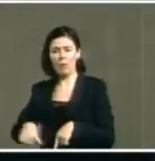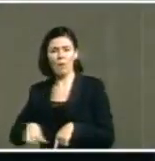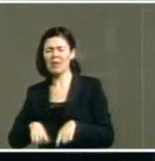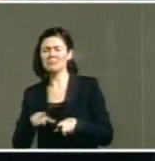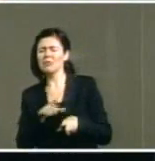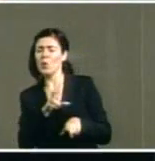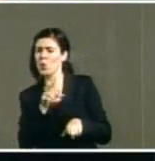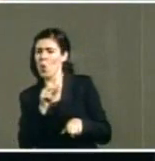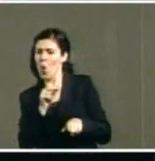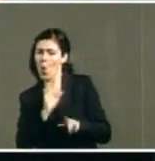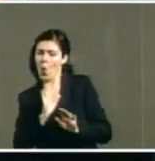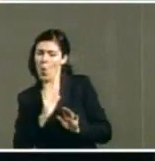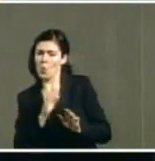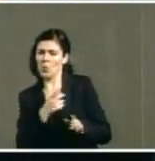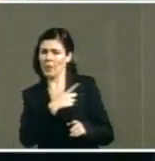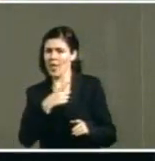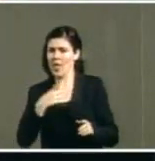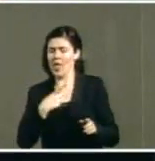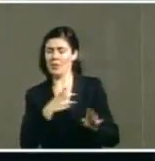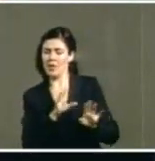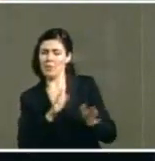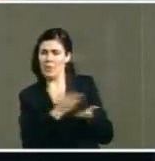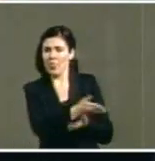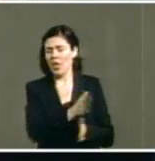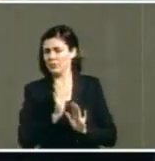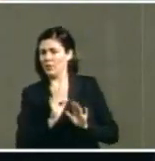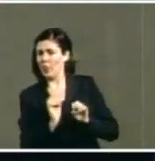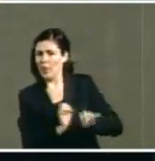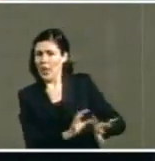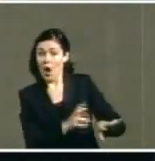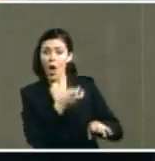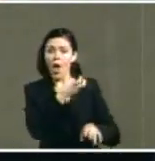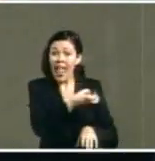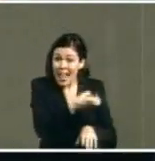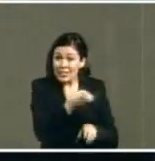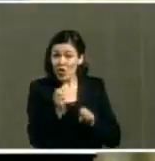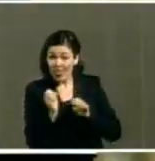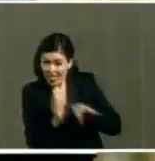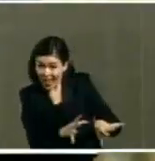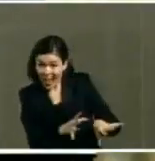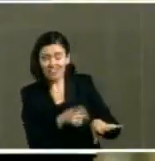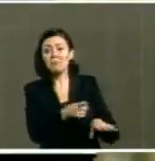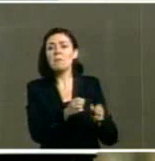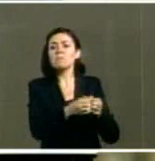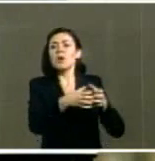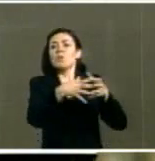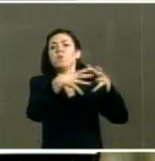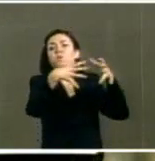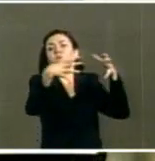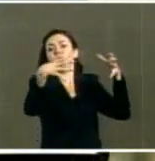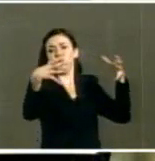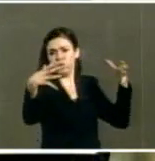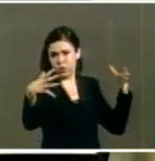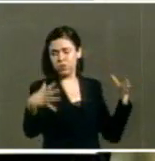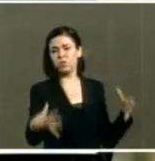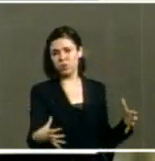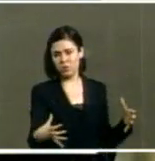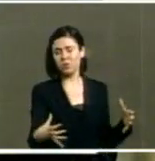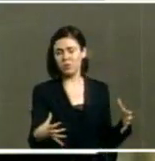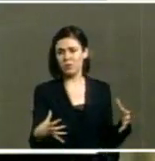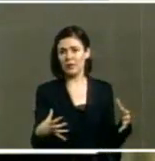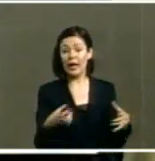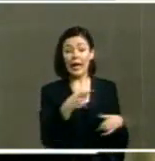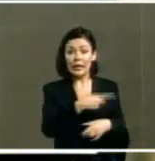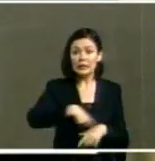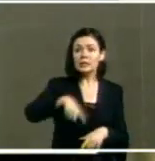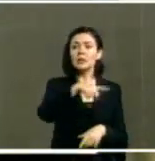error permitió a las bandas distribuirse rápidamente en el territorio, enquistarse en las instituciones del Estado